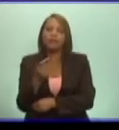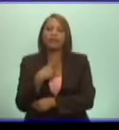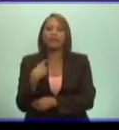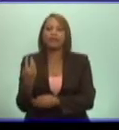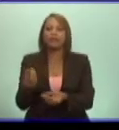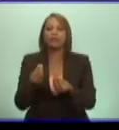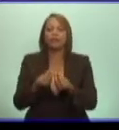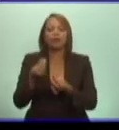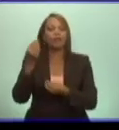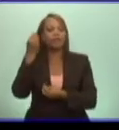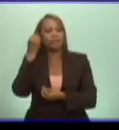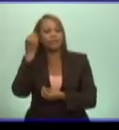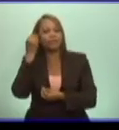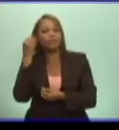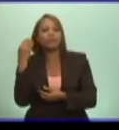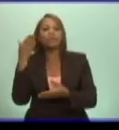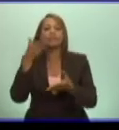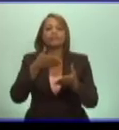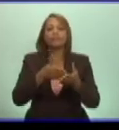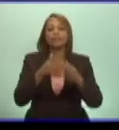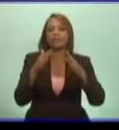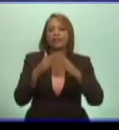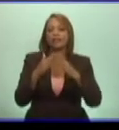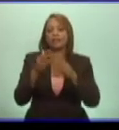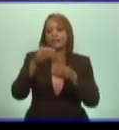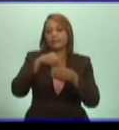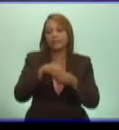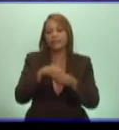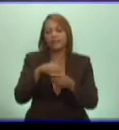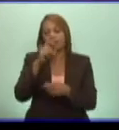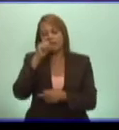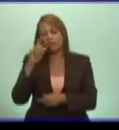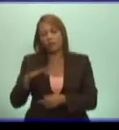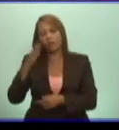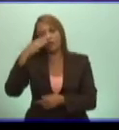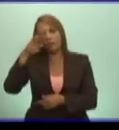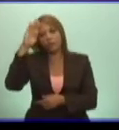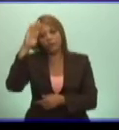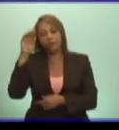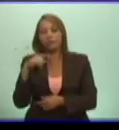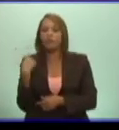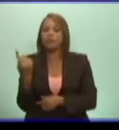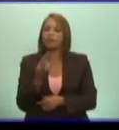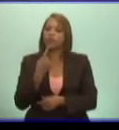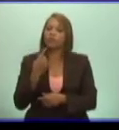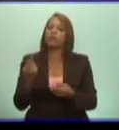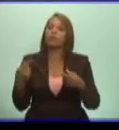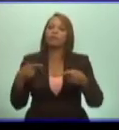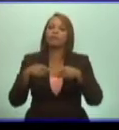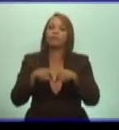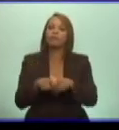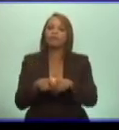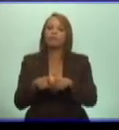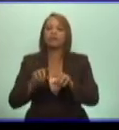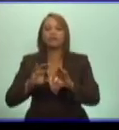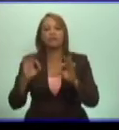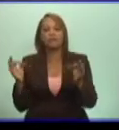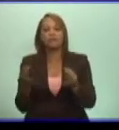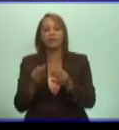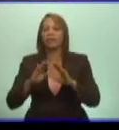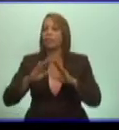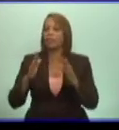conocimiento hasta los hogares de nuestros niños cubanos. Hemos podido conformar una gran familia entre los